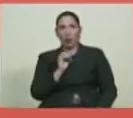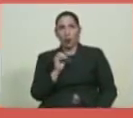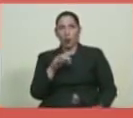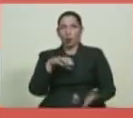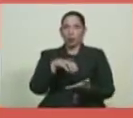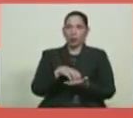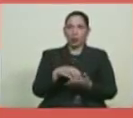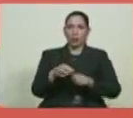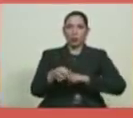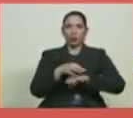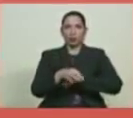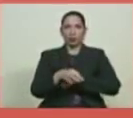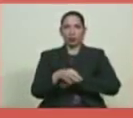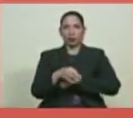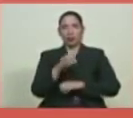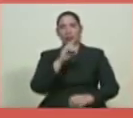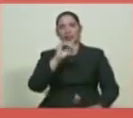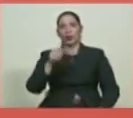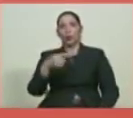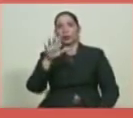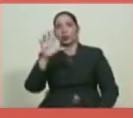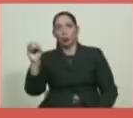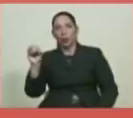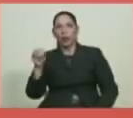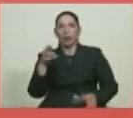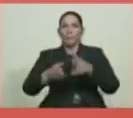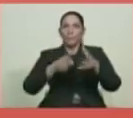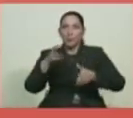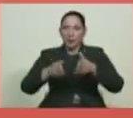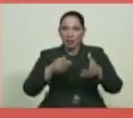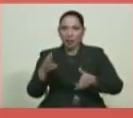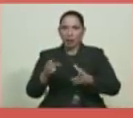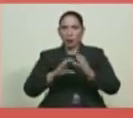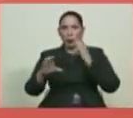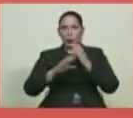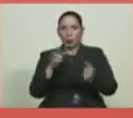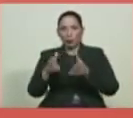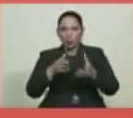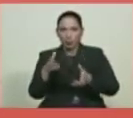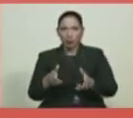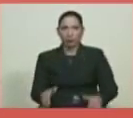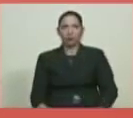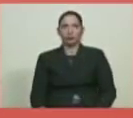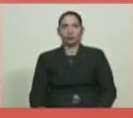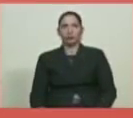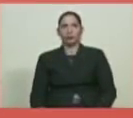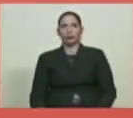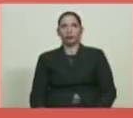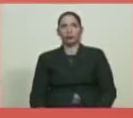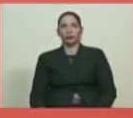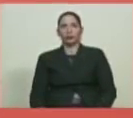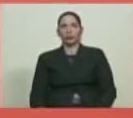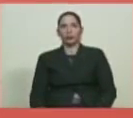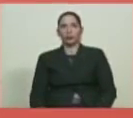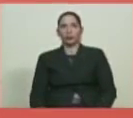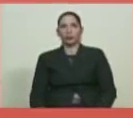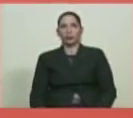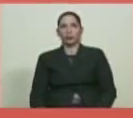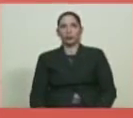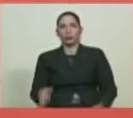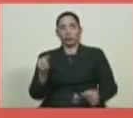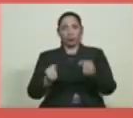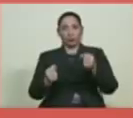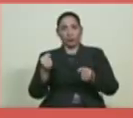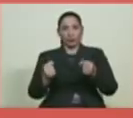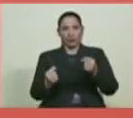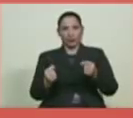municipales, la tarifa es de 0,50. El metro, el metrobús, el bus Caracas, los transbarca o los llamados transportes trans que